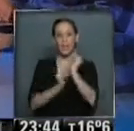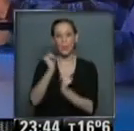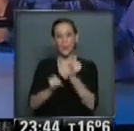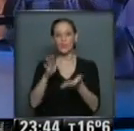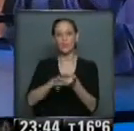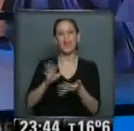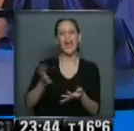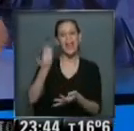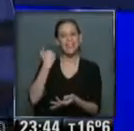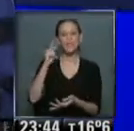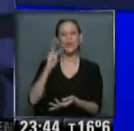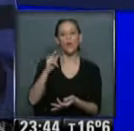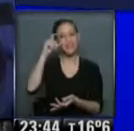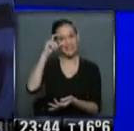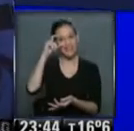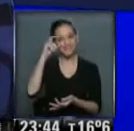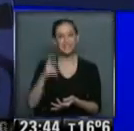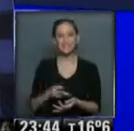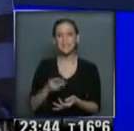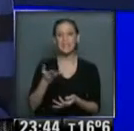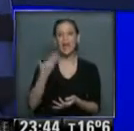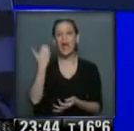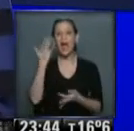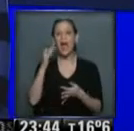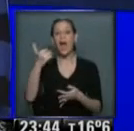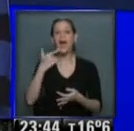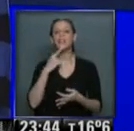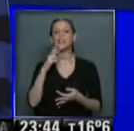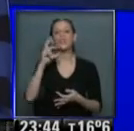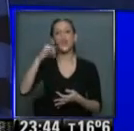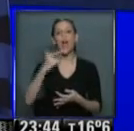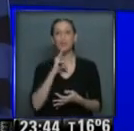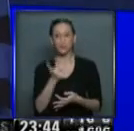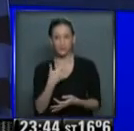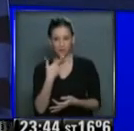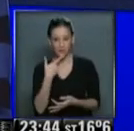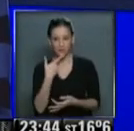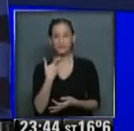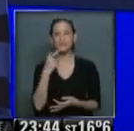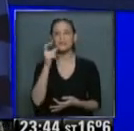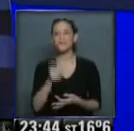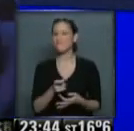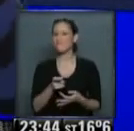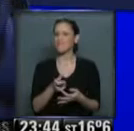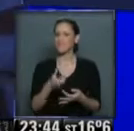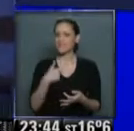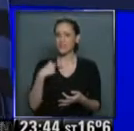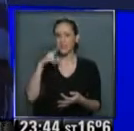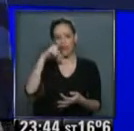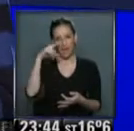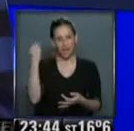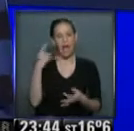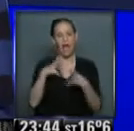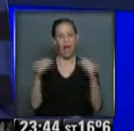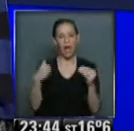el 2010 los astronautas que están en la Estación Espacial Internacional de la agencia japonesa, rusa,